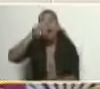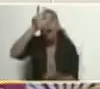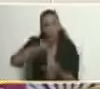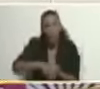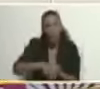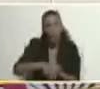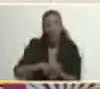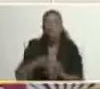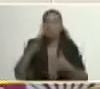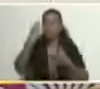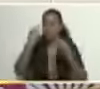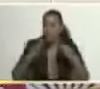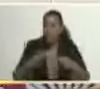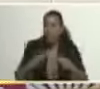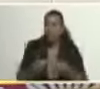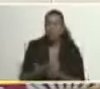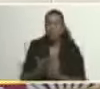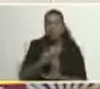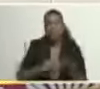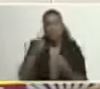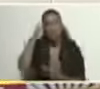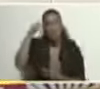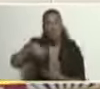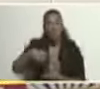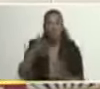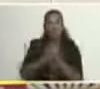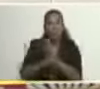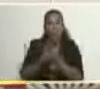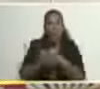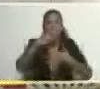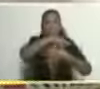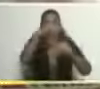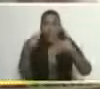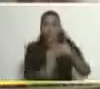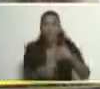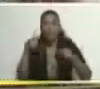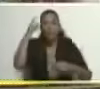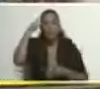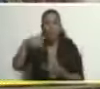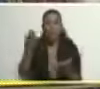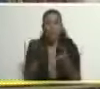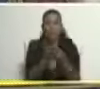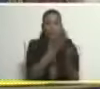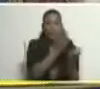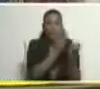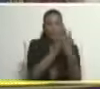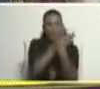aprobada declaración especial sobre Palestina.